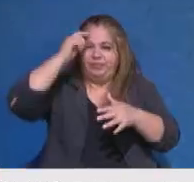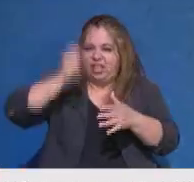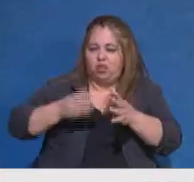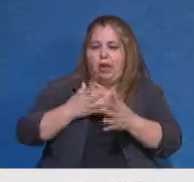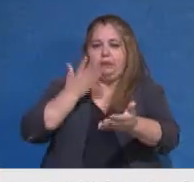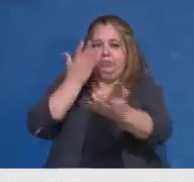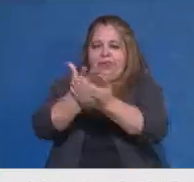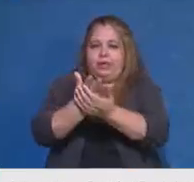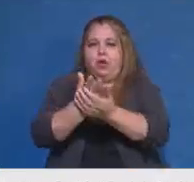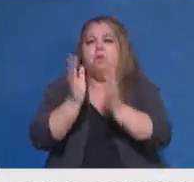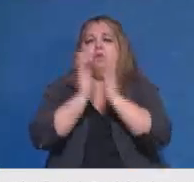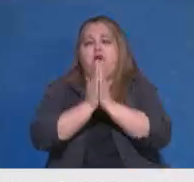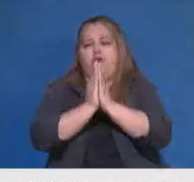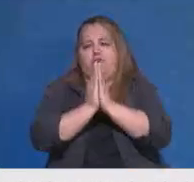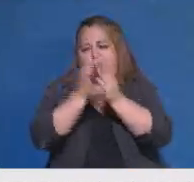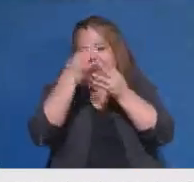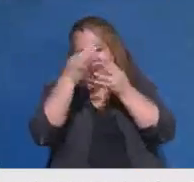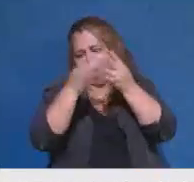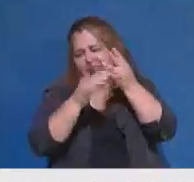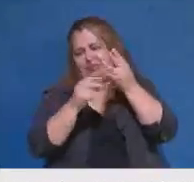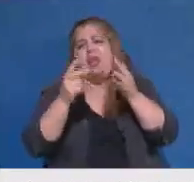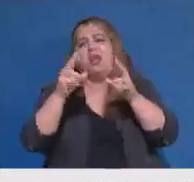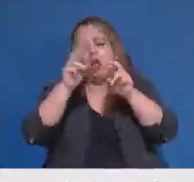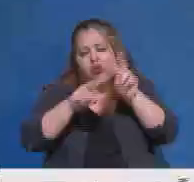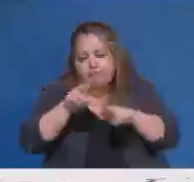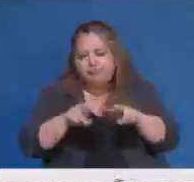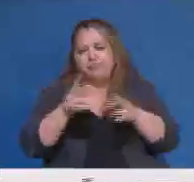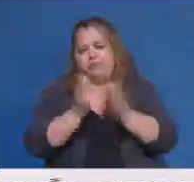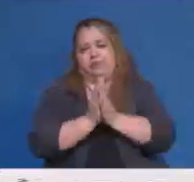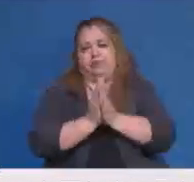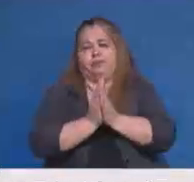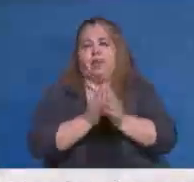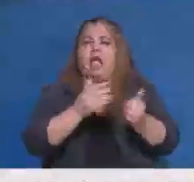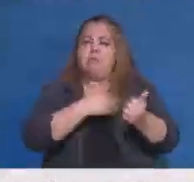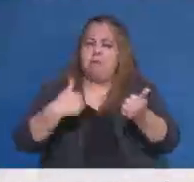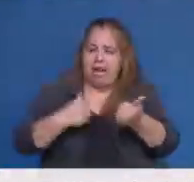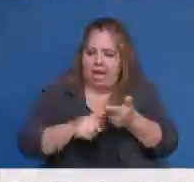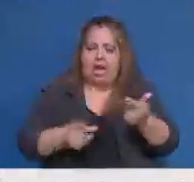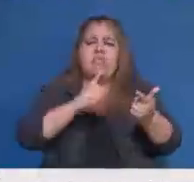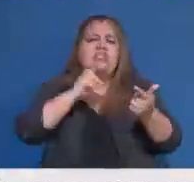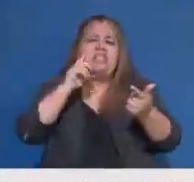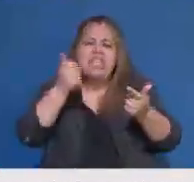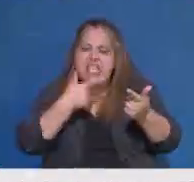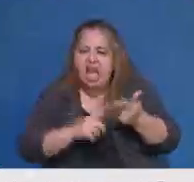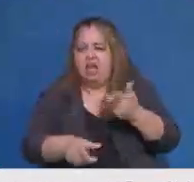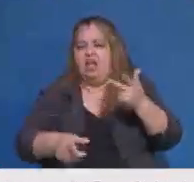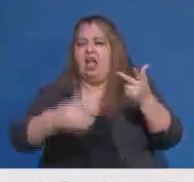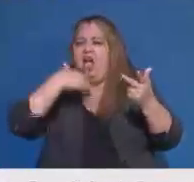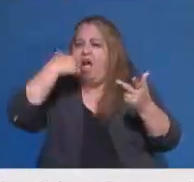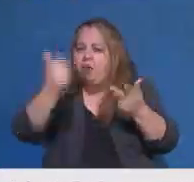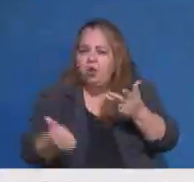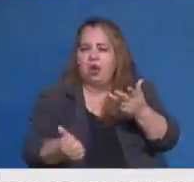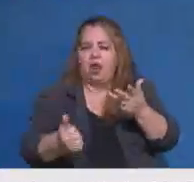cuenta. Son madres, tías y abuelas que por denuncias y procesos judiciales perdieron contacto con sus